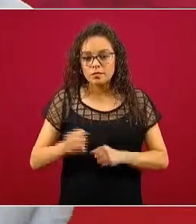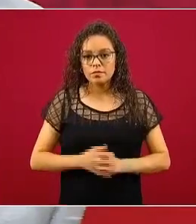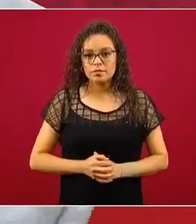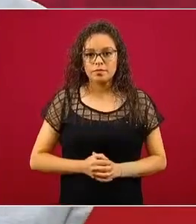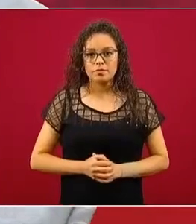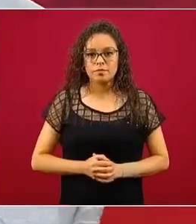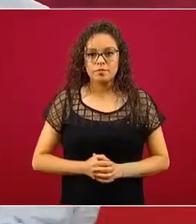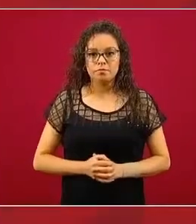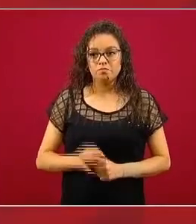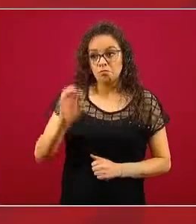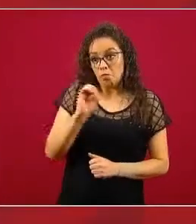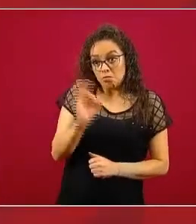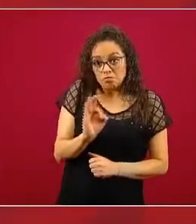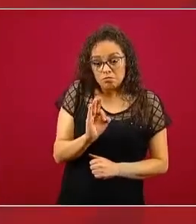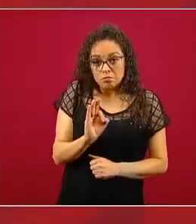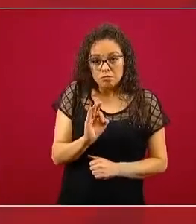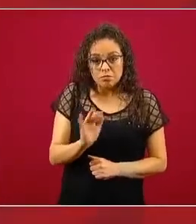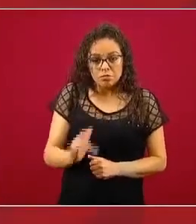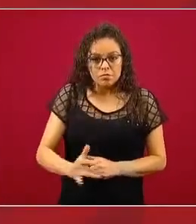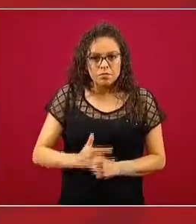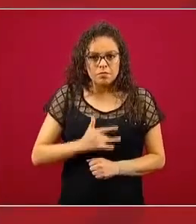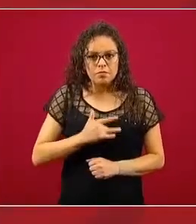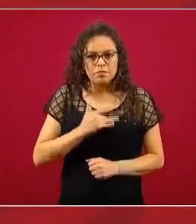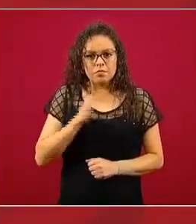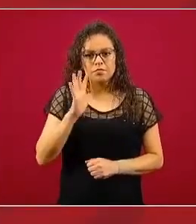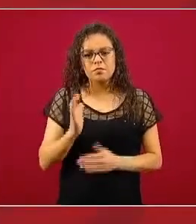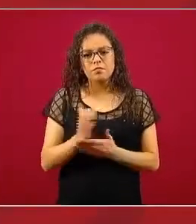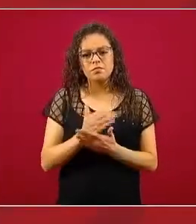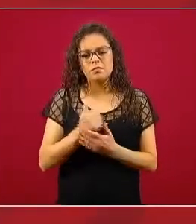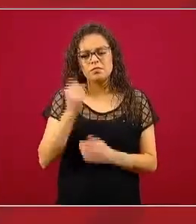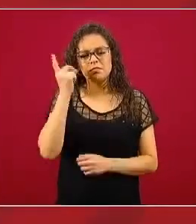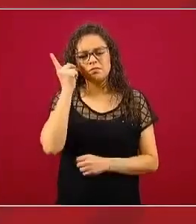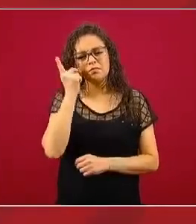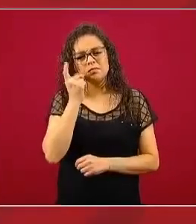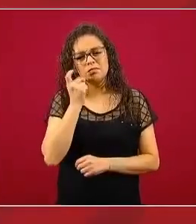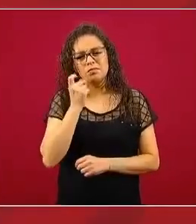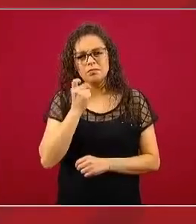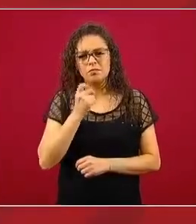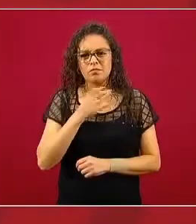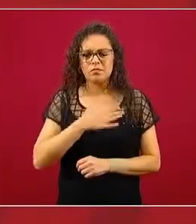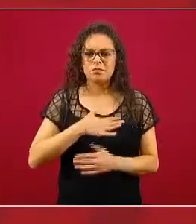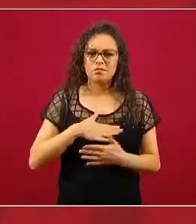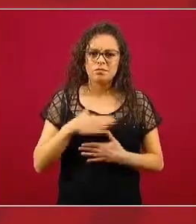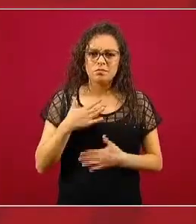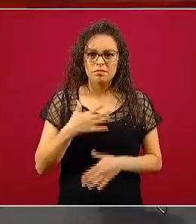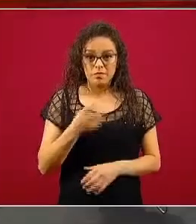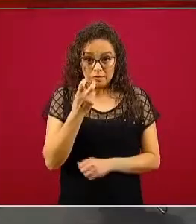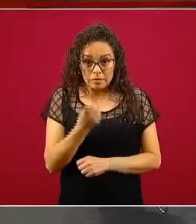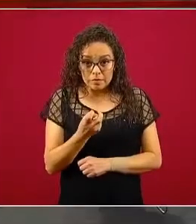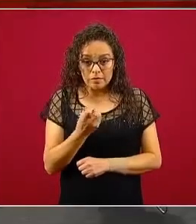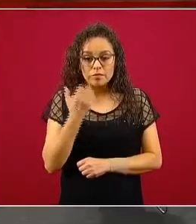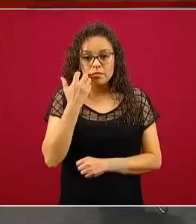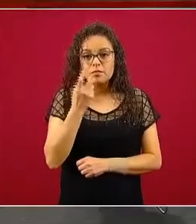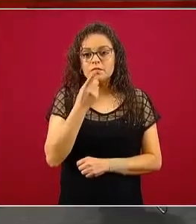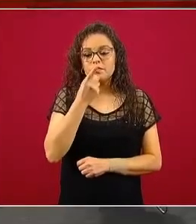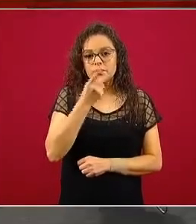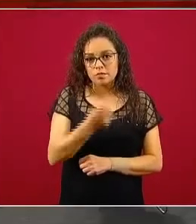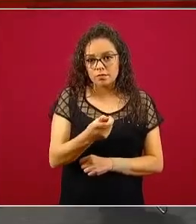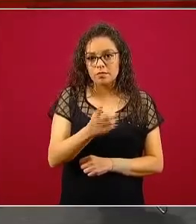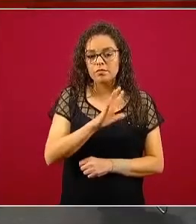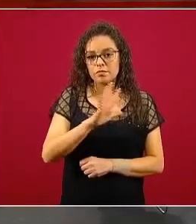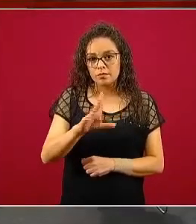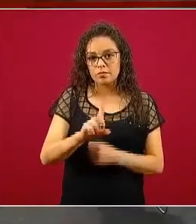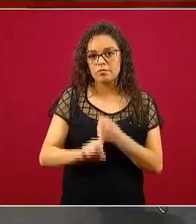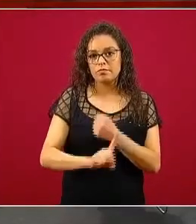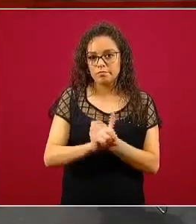o quizá se empieza a sentir somnolienta o somnoliento. Estos son signos de complicación de